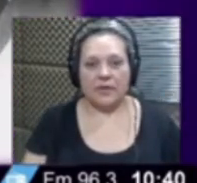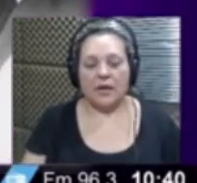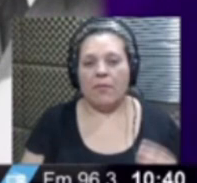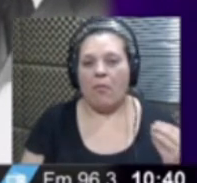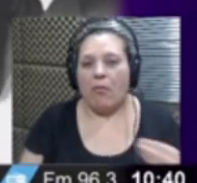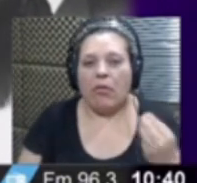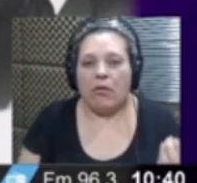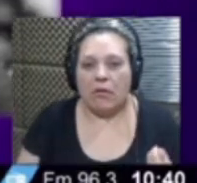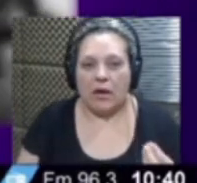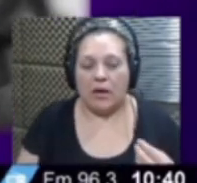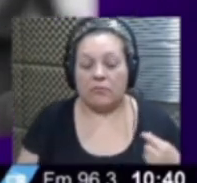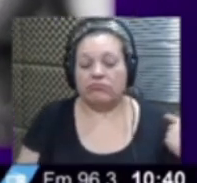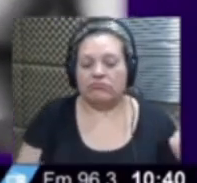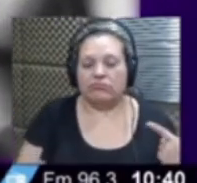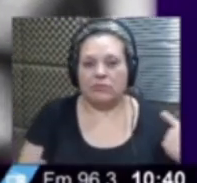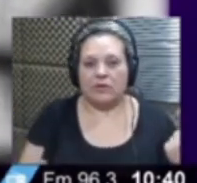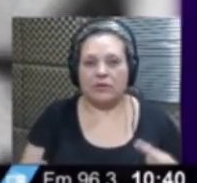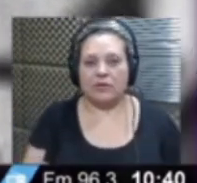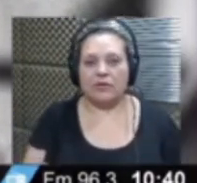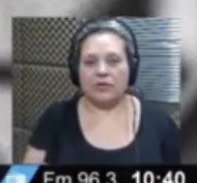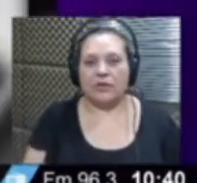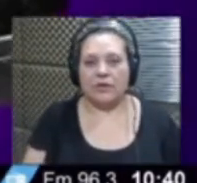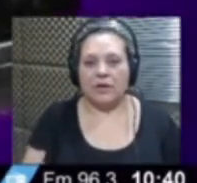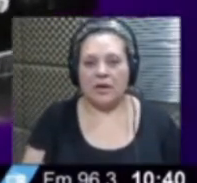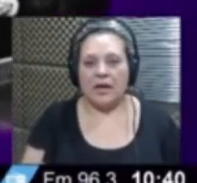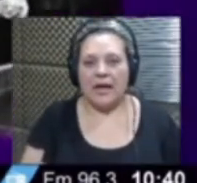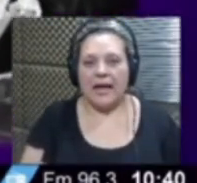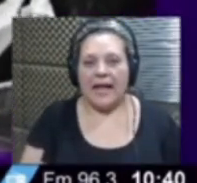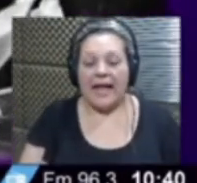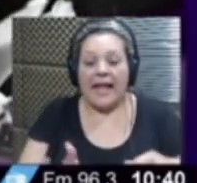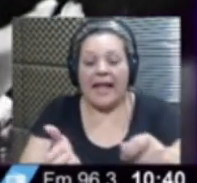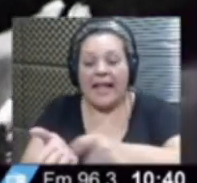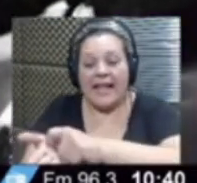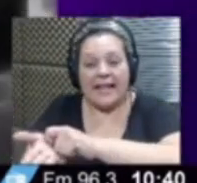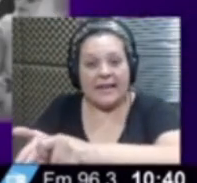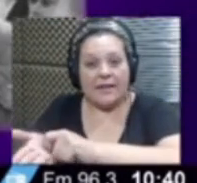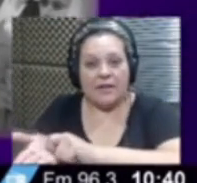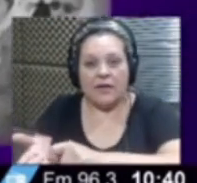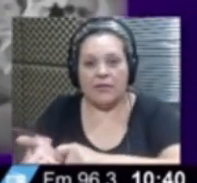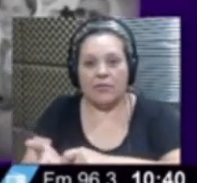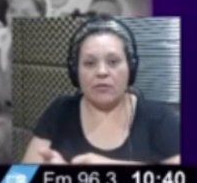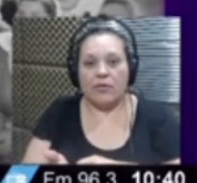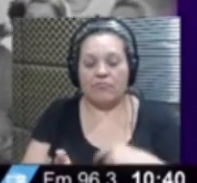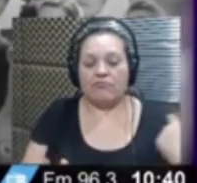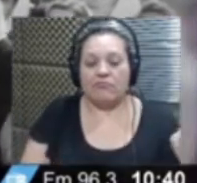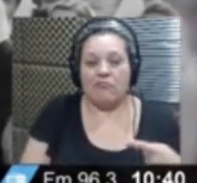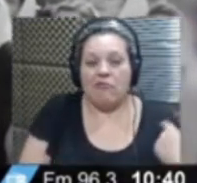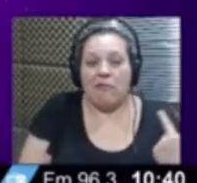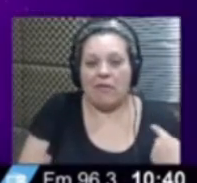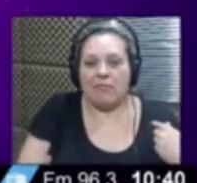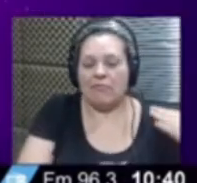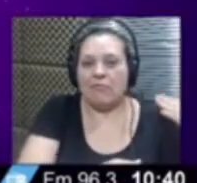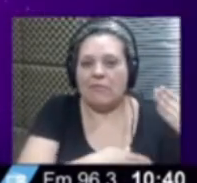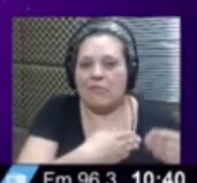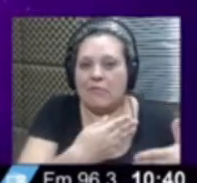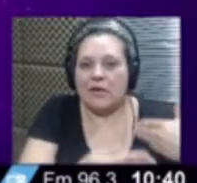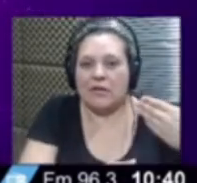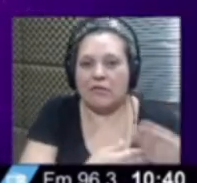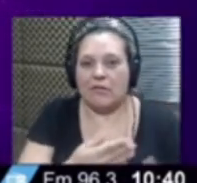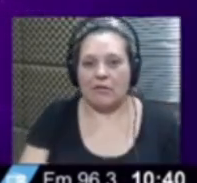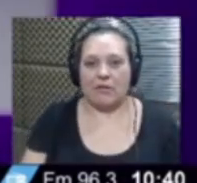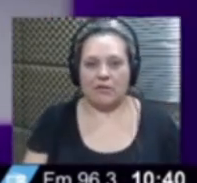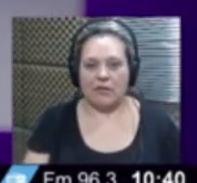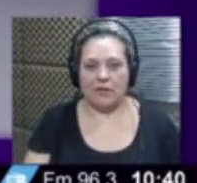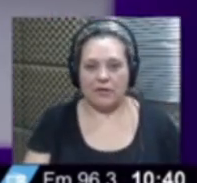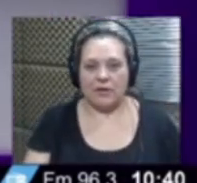historia. Nosotros le decimos a nuestros hermanos negros, dispersos por todo el mundo, sacados